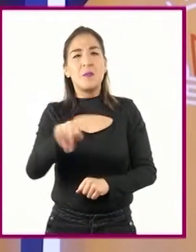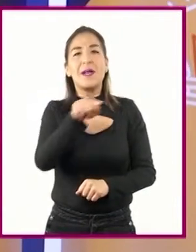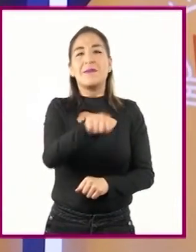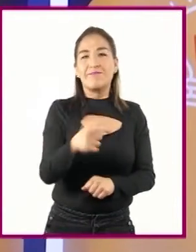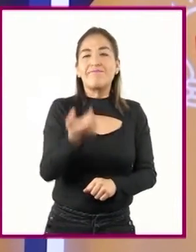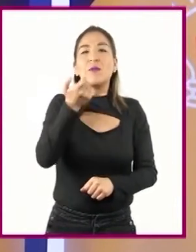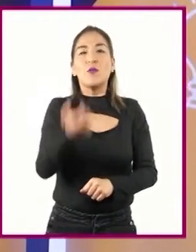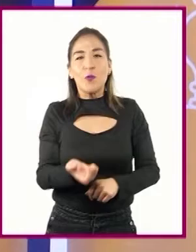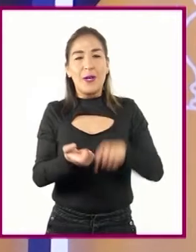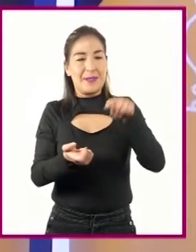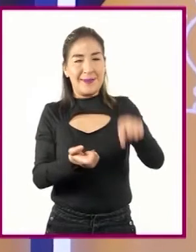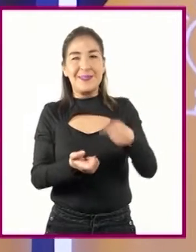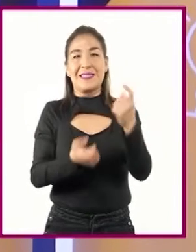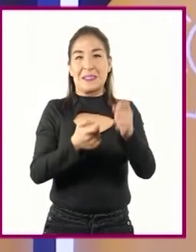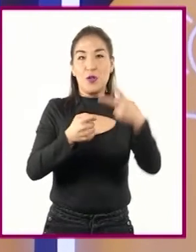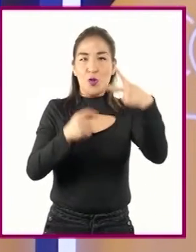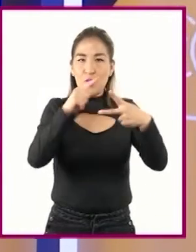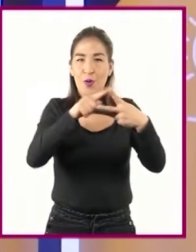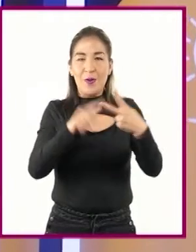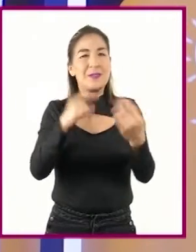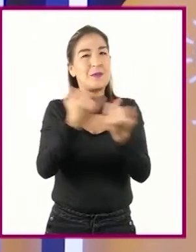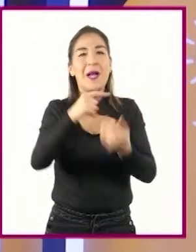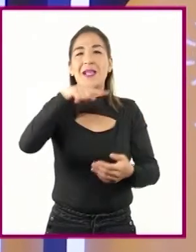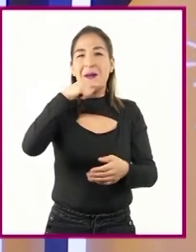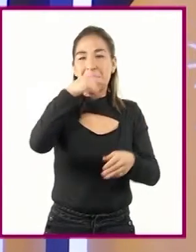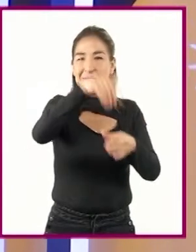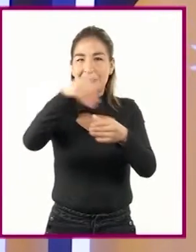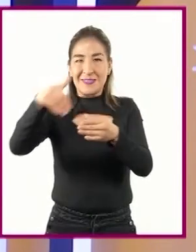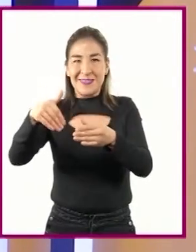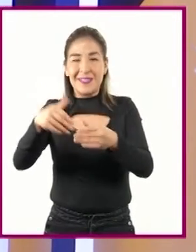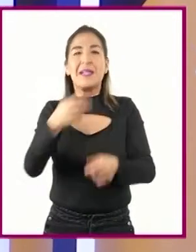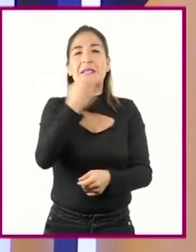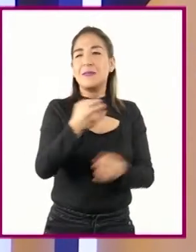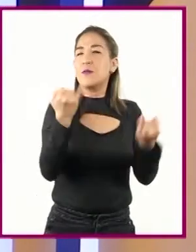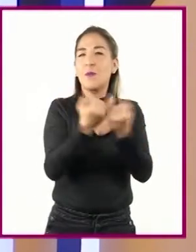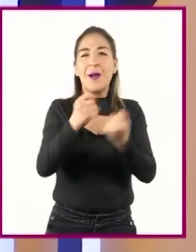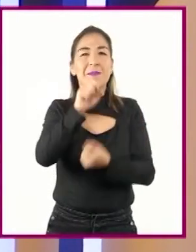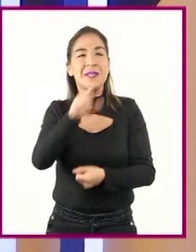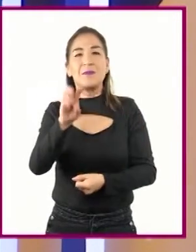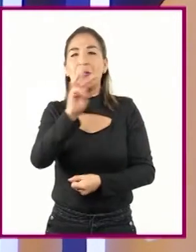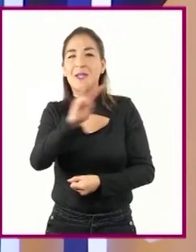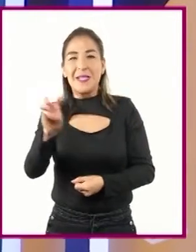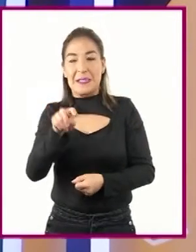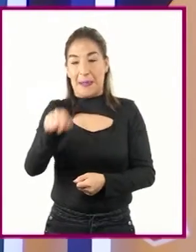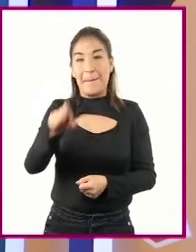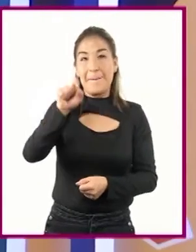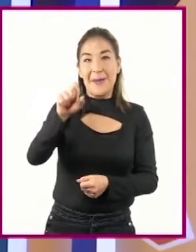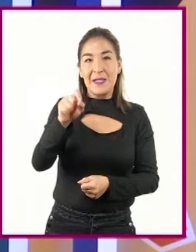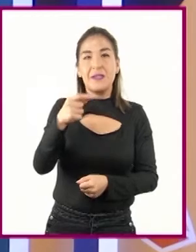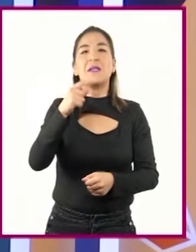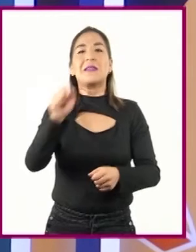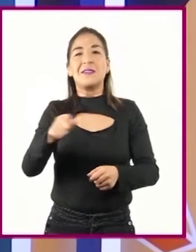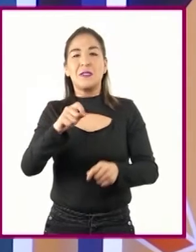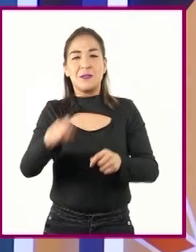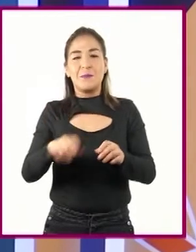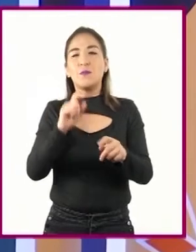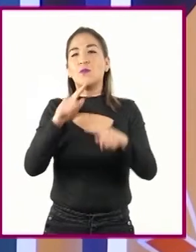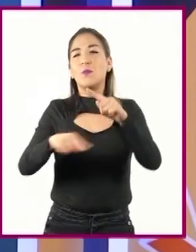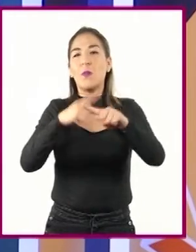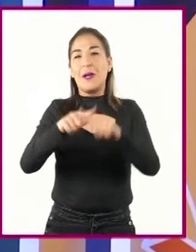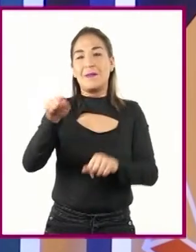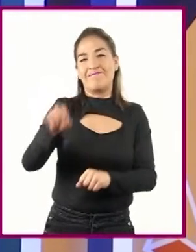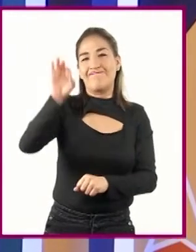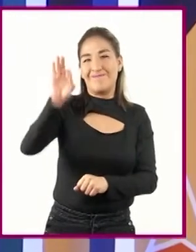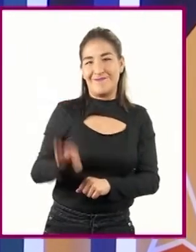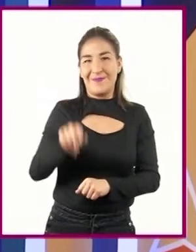costo de las dos lapiceras, lo mismo que el 300, que está multiplicado por 20 sobre 100, es decir, por el porcentaje